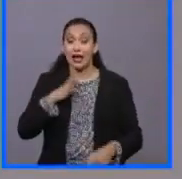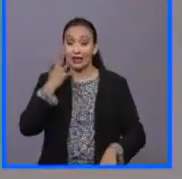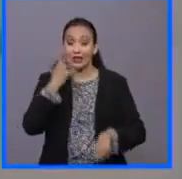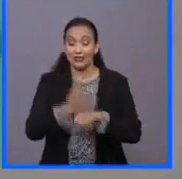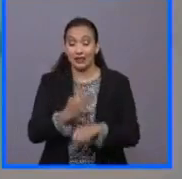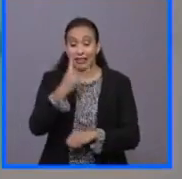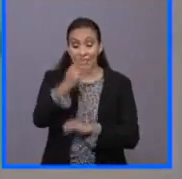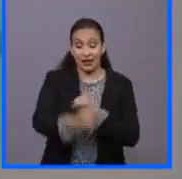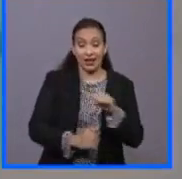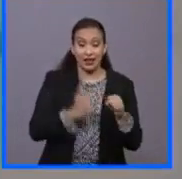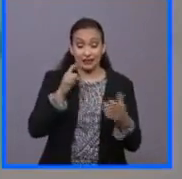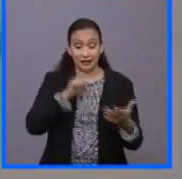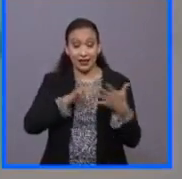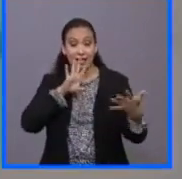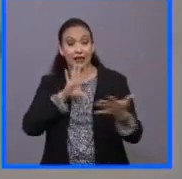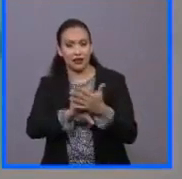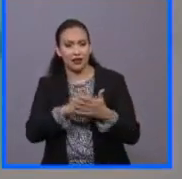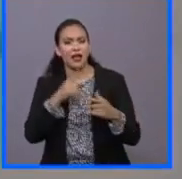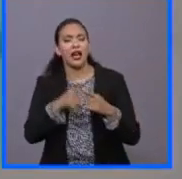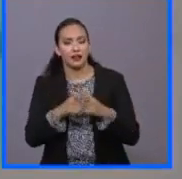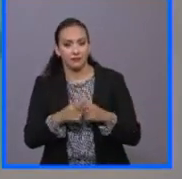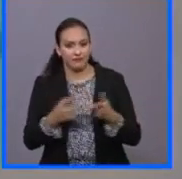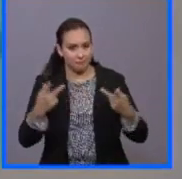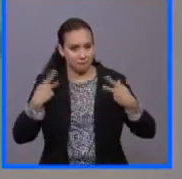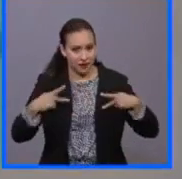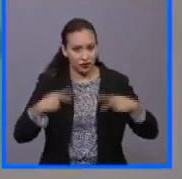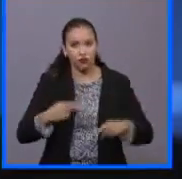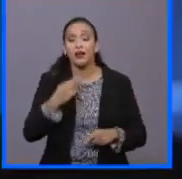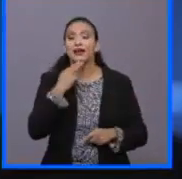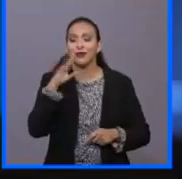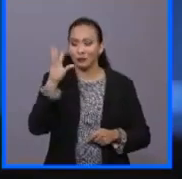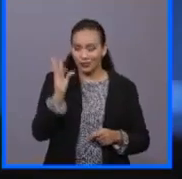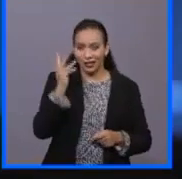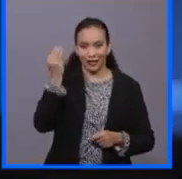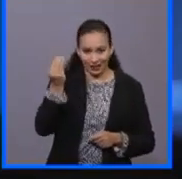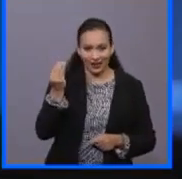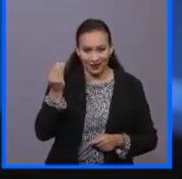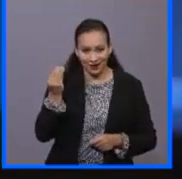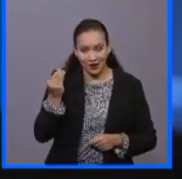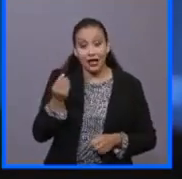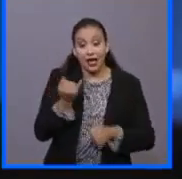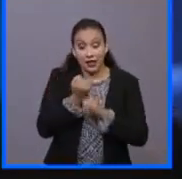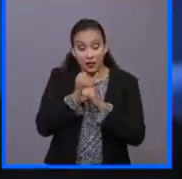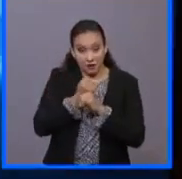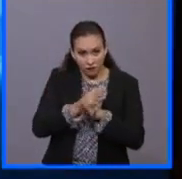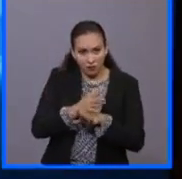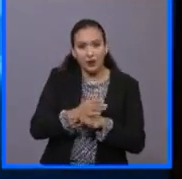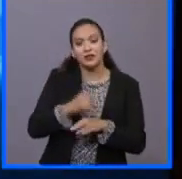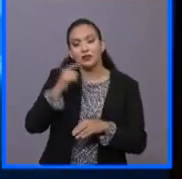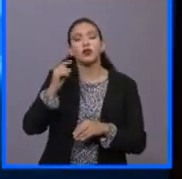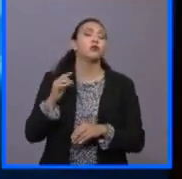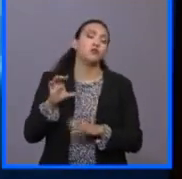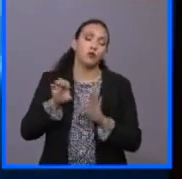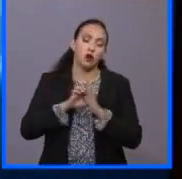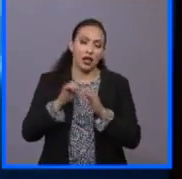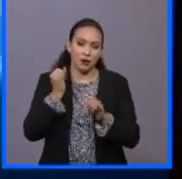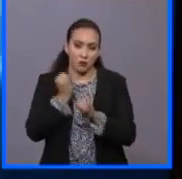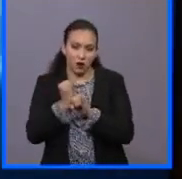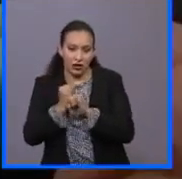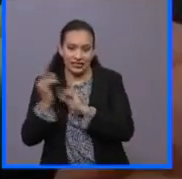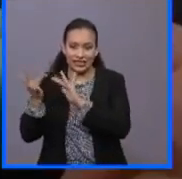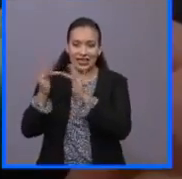hasta 3 años de prisión a quien, a través de la utilización de las tecnologías de la información y la comunicación,